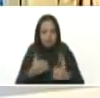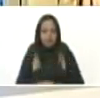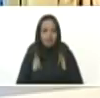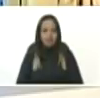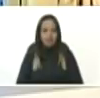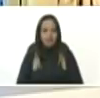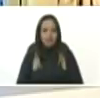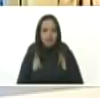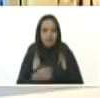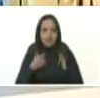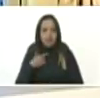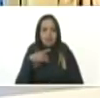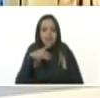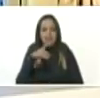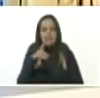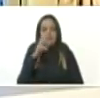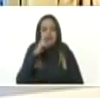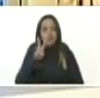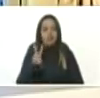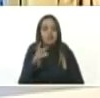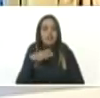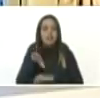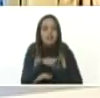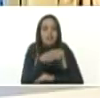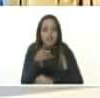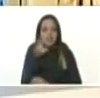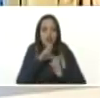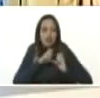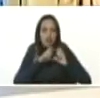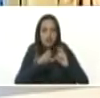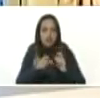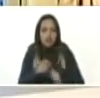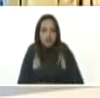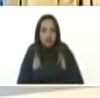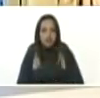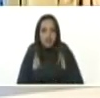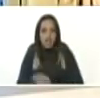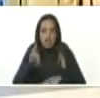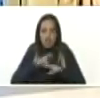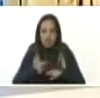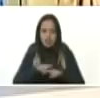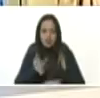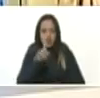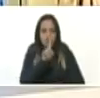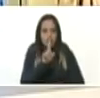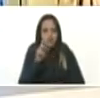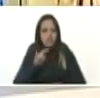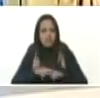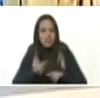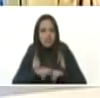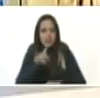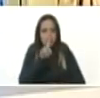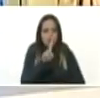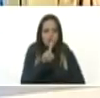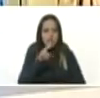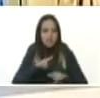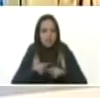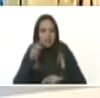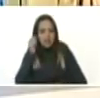de corazón. Felicito a todos los niños, niñas del país. Clasificaron un niño y una niña por cada